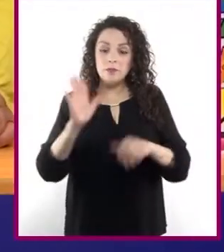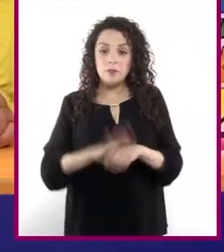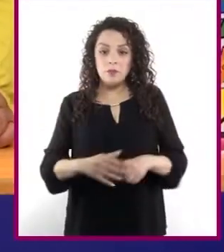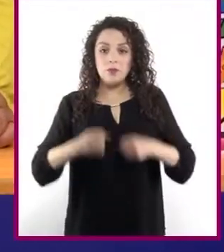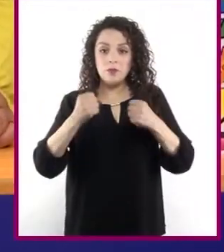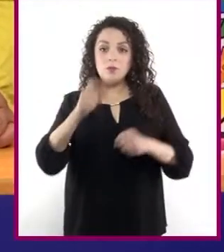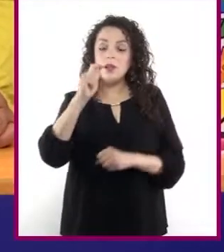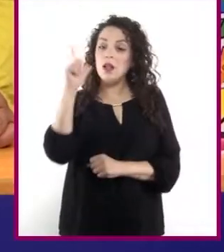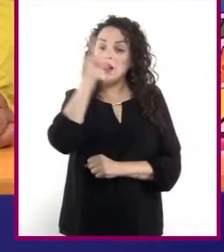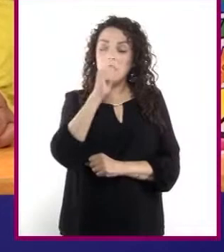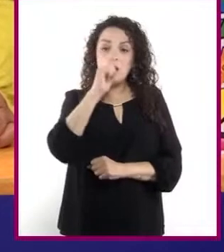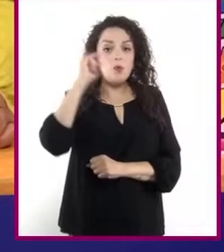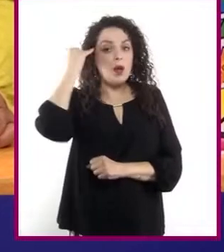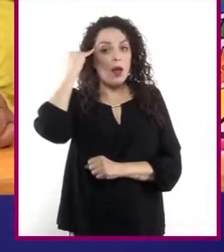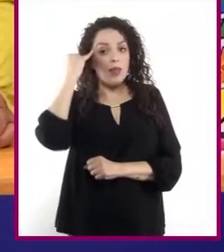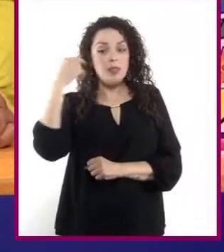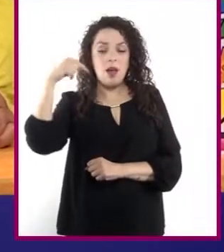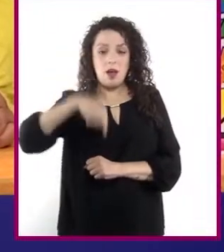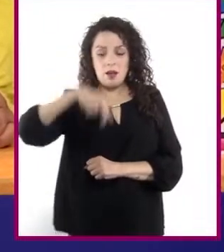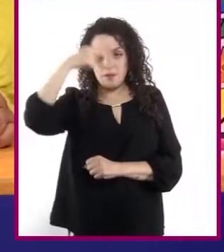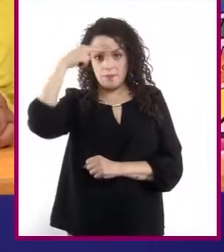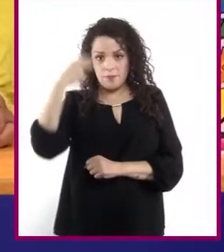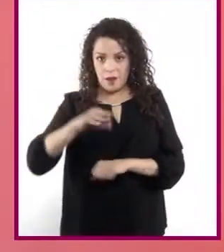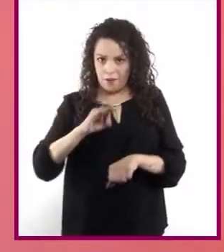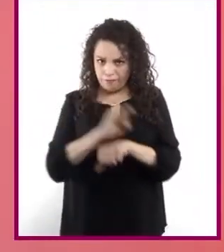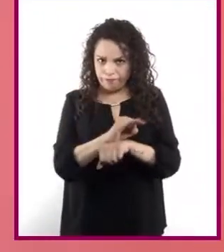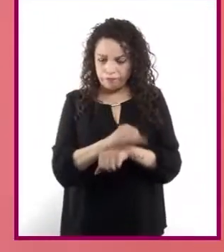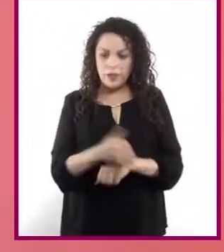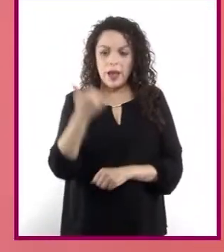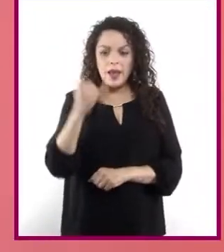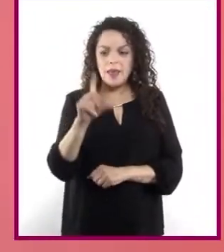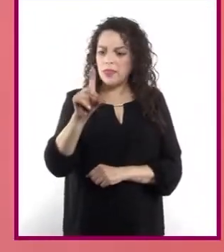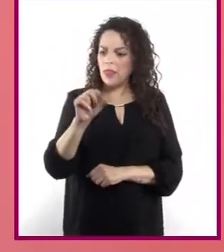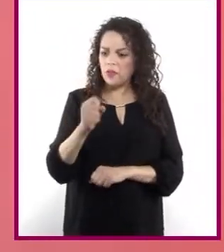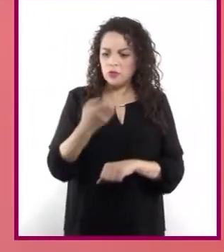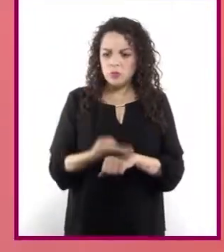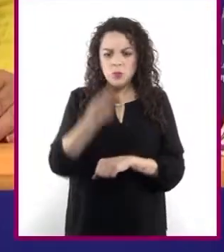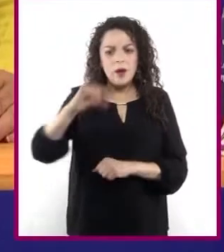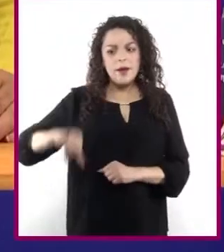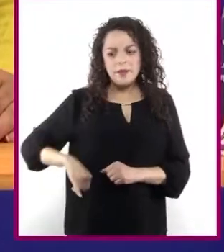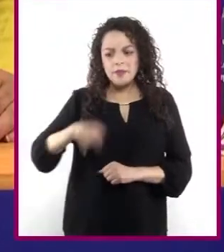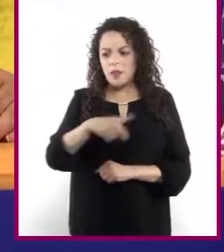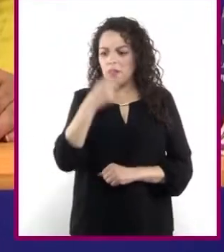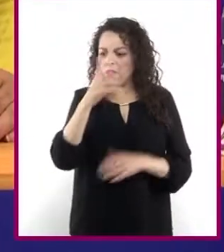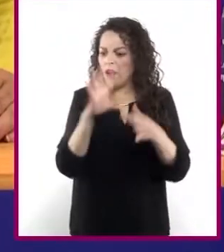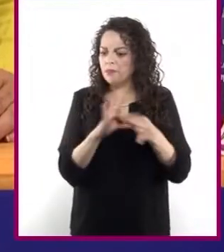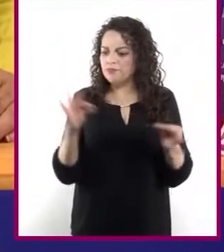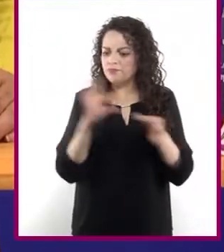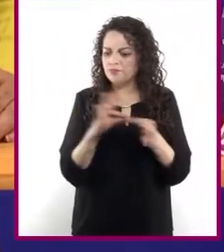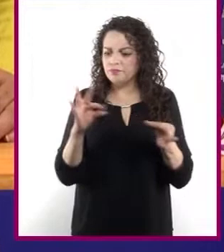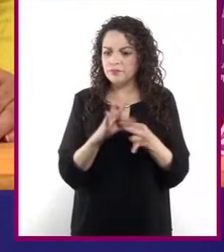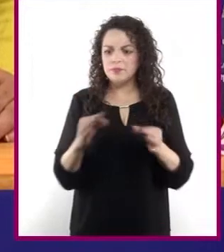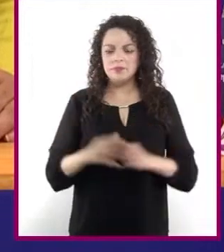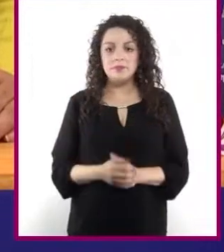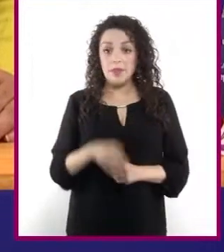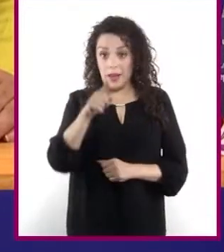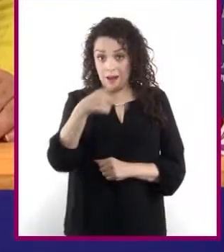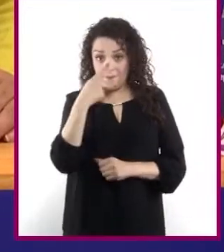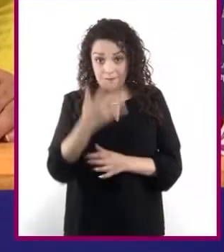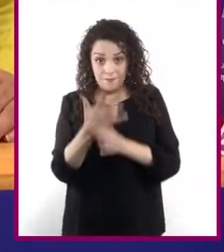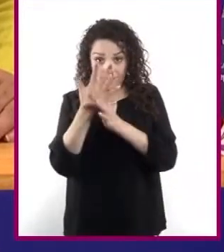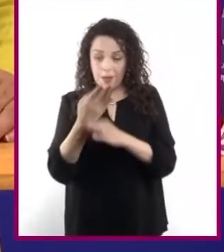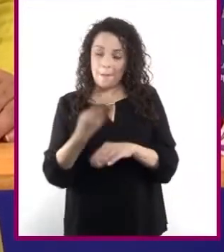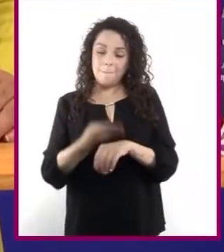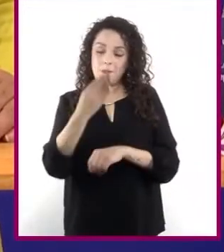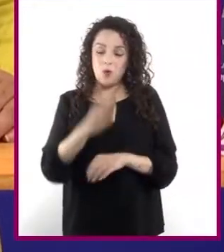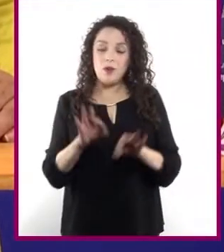fortalecimiento de las lenguas indígenas de nuestro país y mencionaba datos interesantes. Eso que dices es importante,